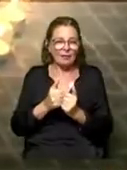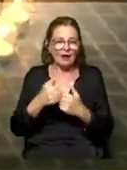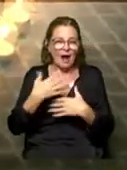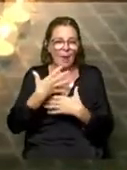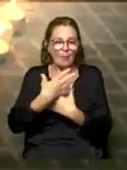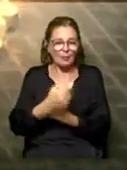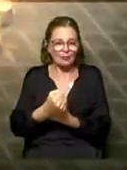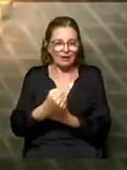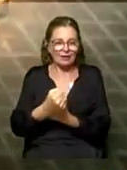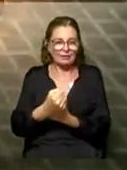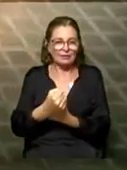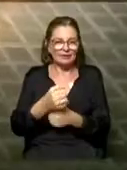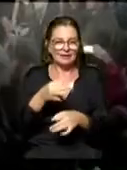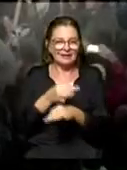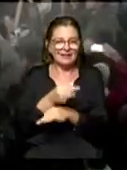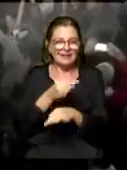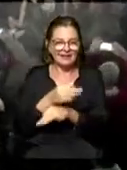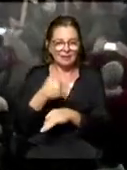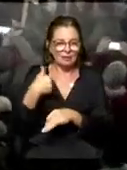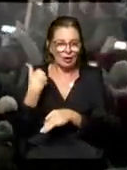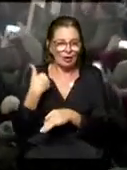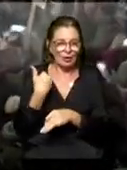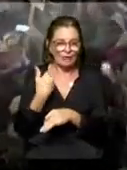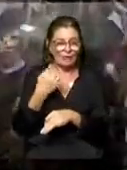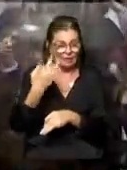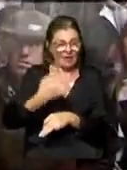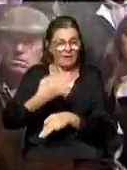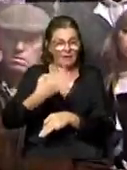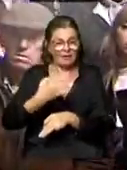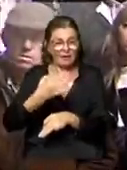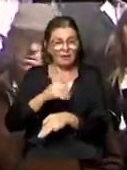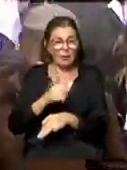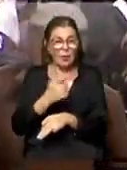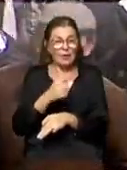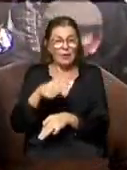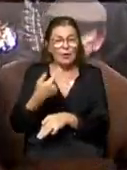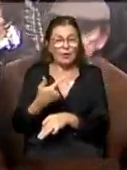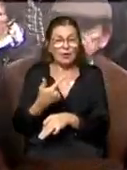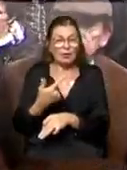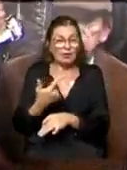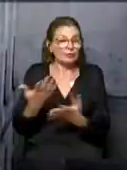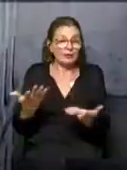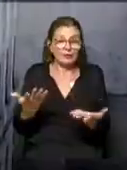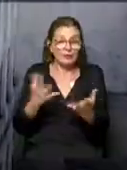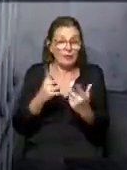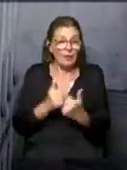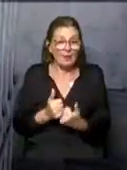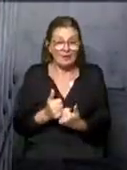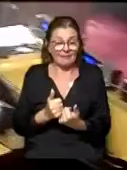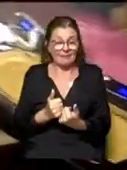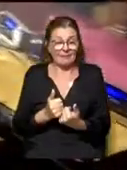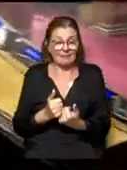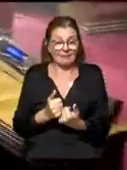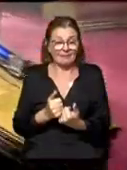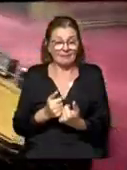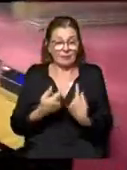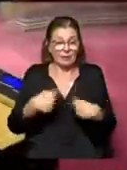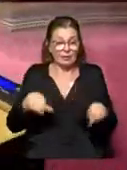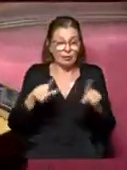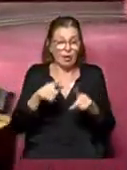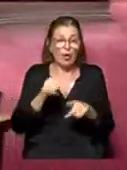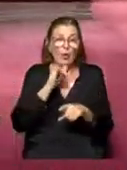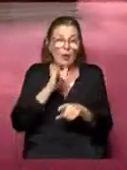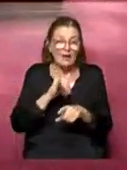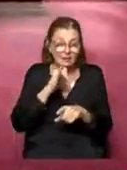y enseñando a los jóvenes la verdad. No tenemos otra arma que esa. Nuestro